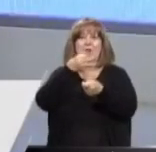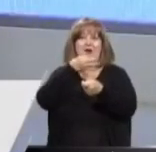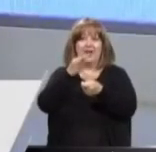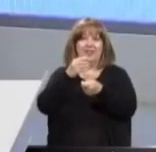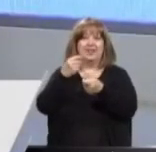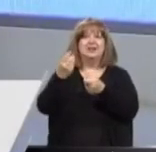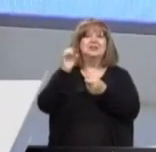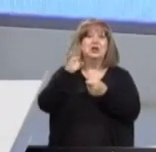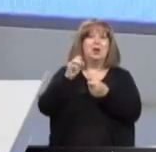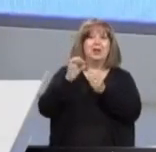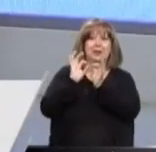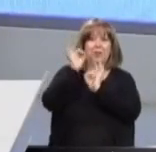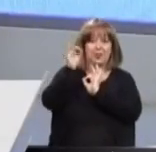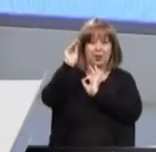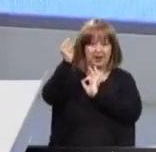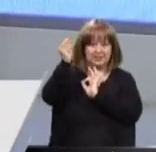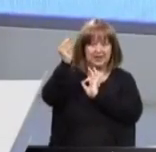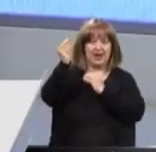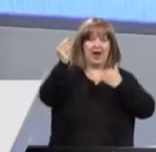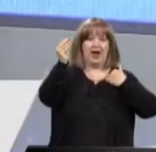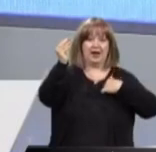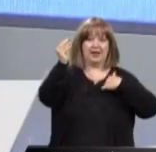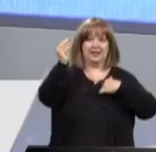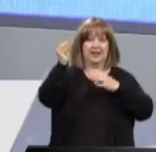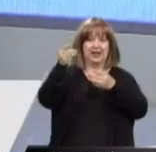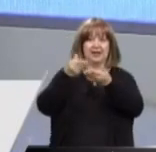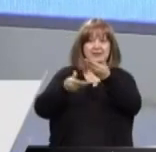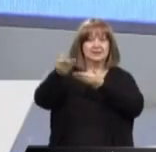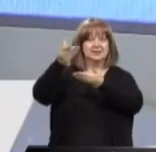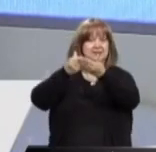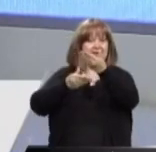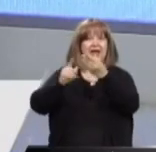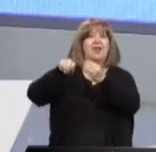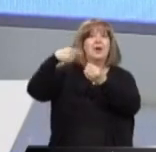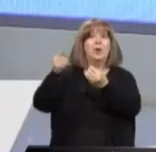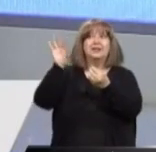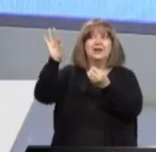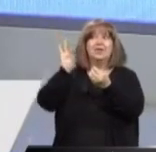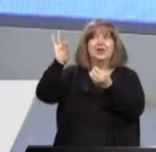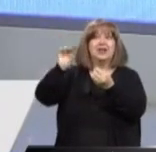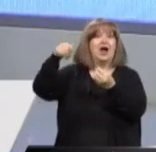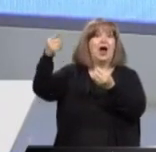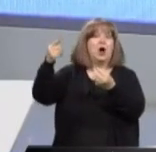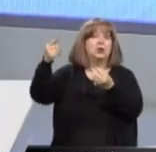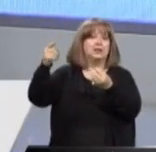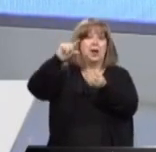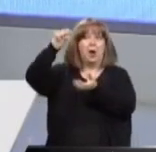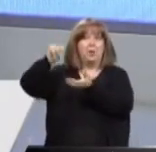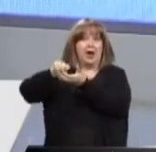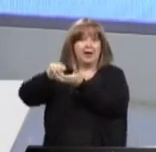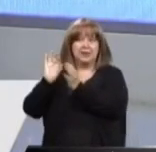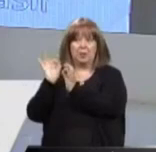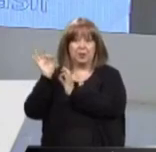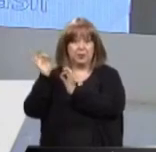región. Pero hoy por hoy Brasil está teniendo una situación de estabilidad, es la séptima economía del mundo, nosotros estamos complicados